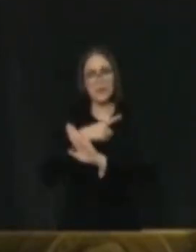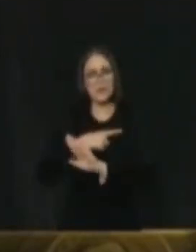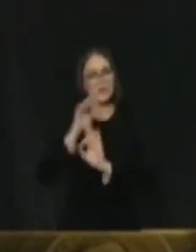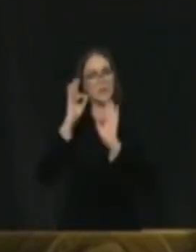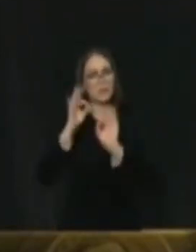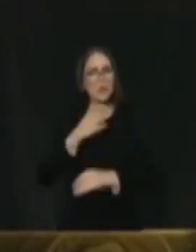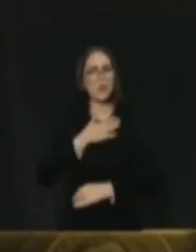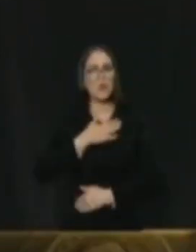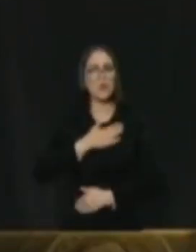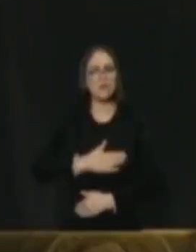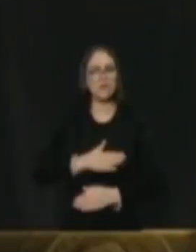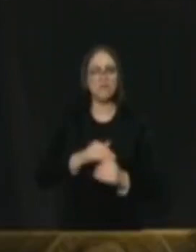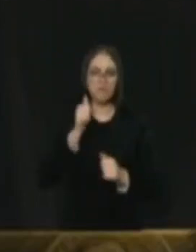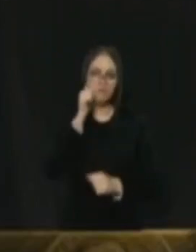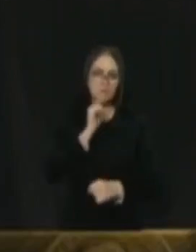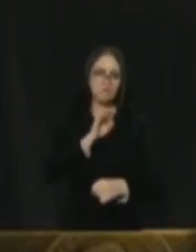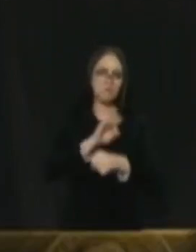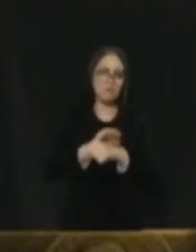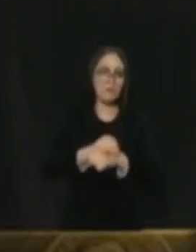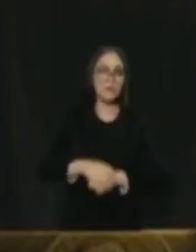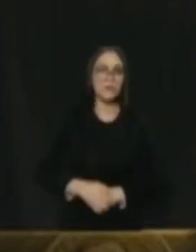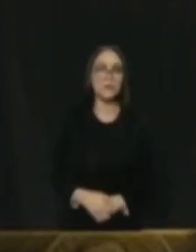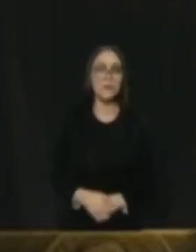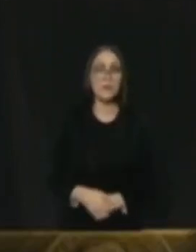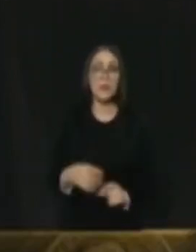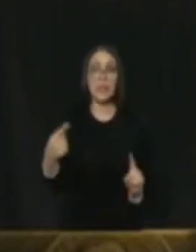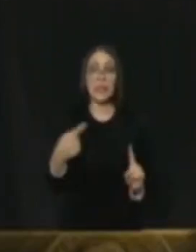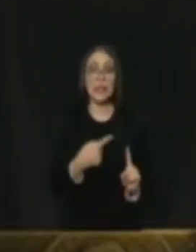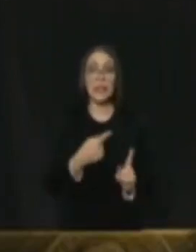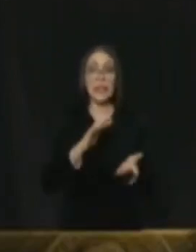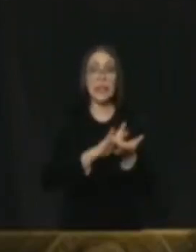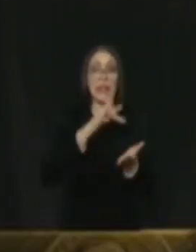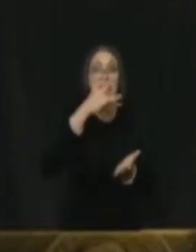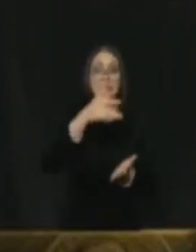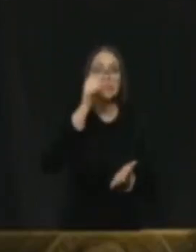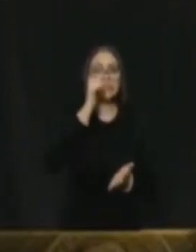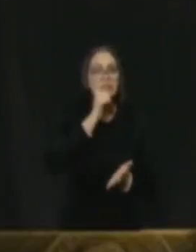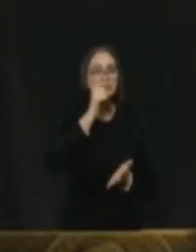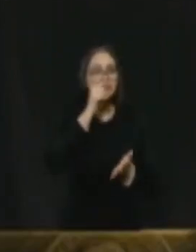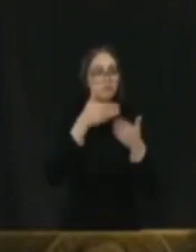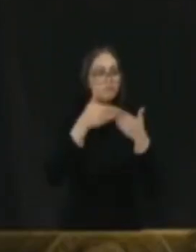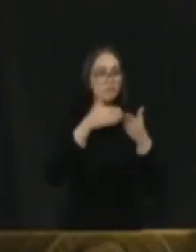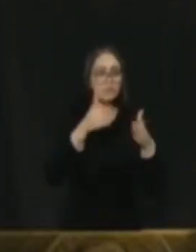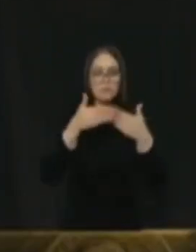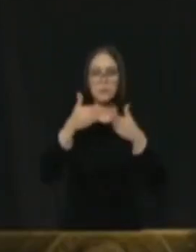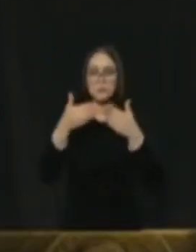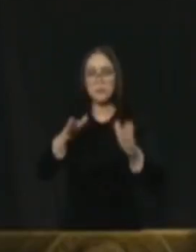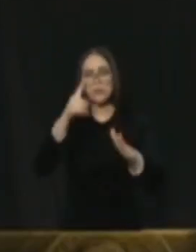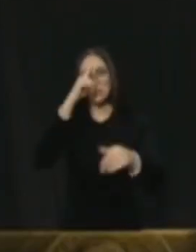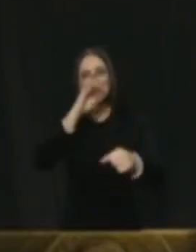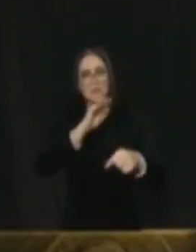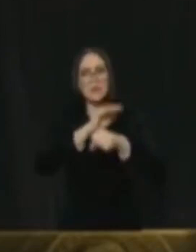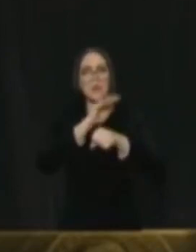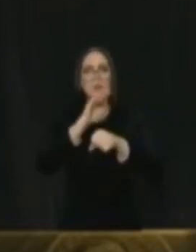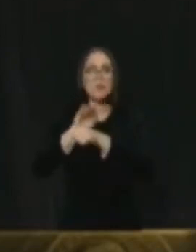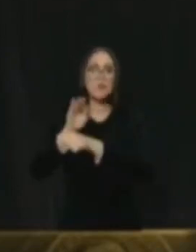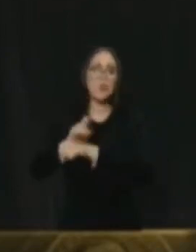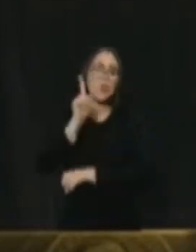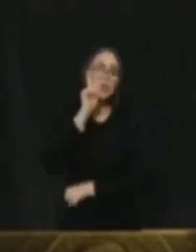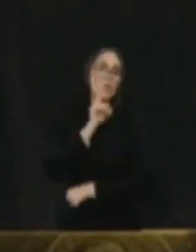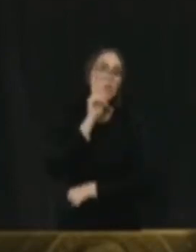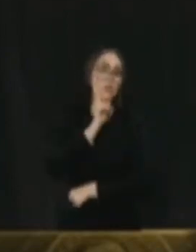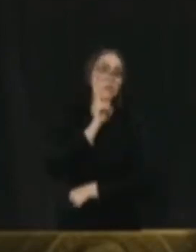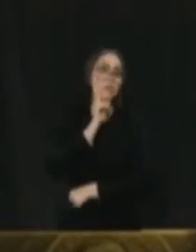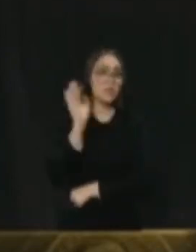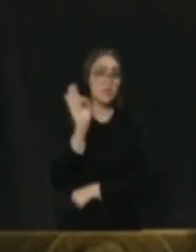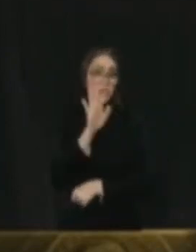suya una lucha que abrió brecha al feminismo en nuestro país. Y quizá por esta razón, su oficio como periodista